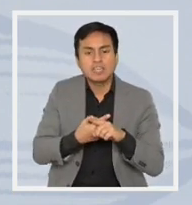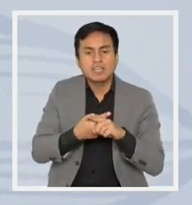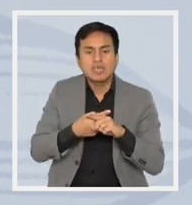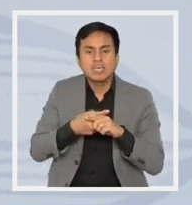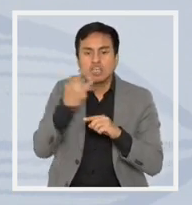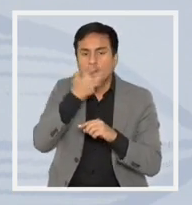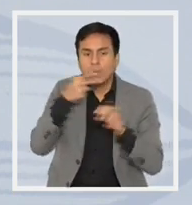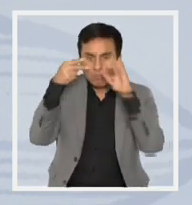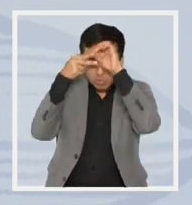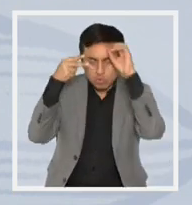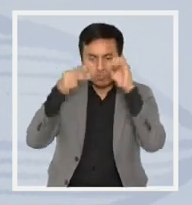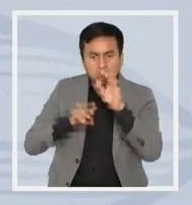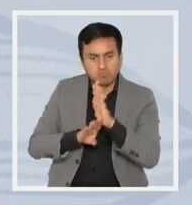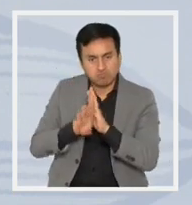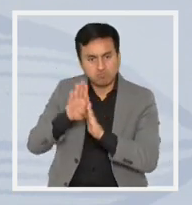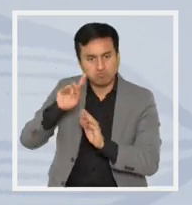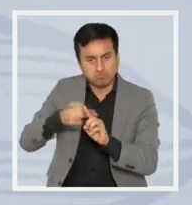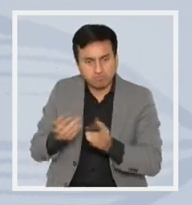Mapudungún.